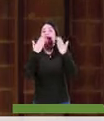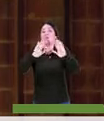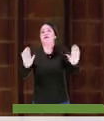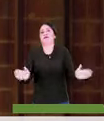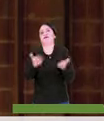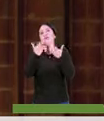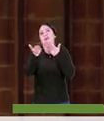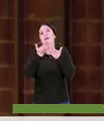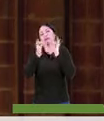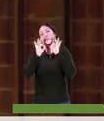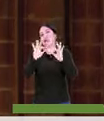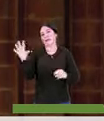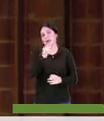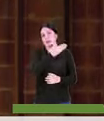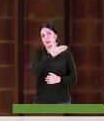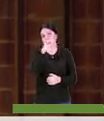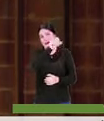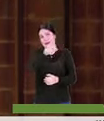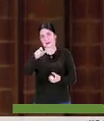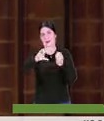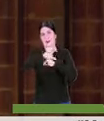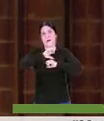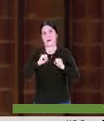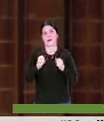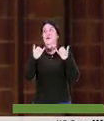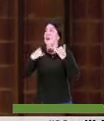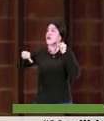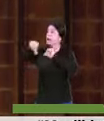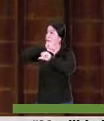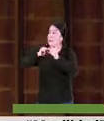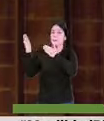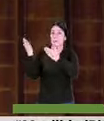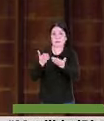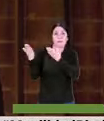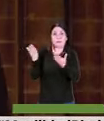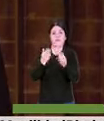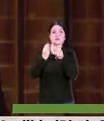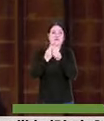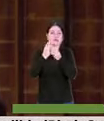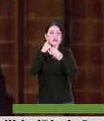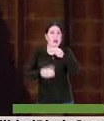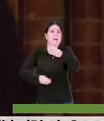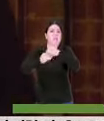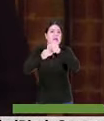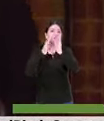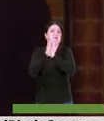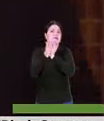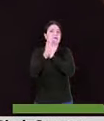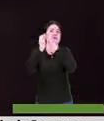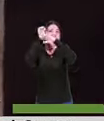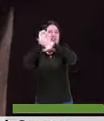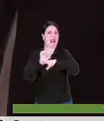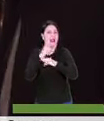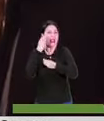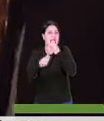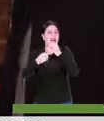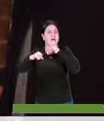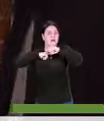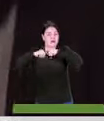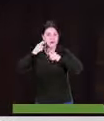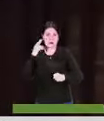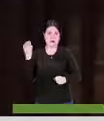bogotanos. Muchísimas gracias, y le doy la palabra entonces a nuestros compañeros para que nos cuenten desde las entidades que hemos venido haciendo. Gracias, Adriana. Claro